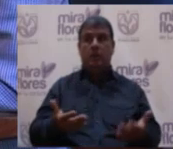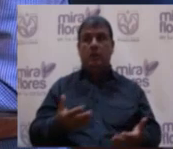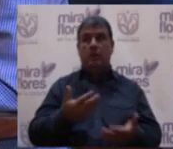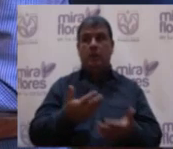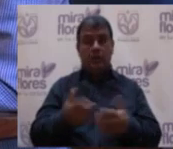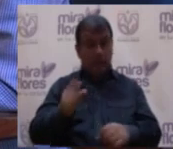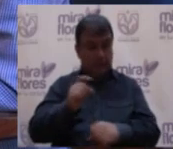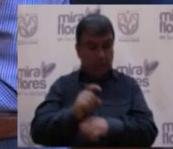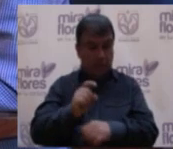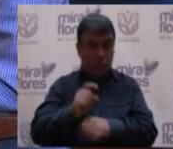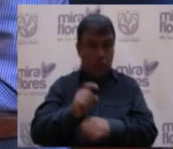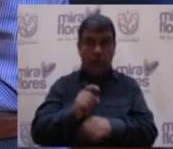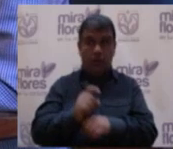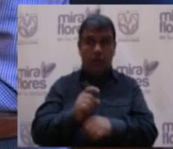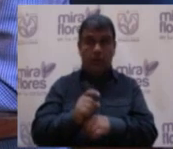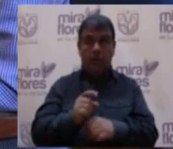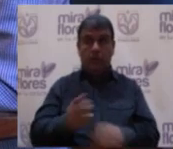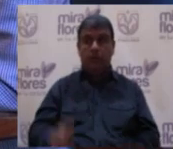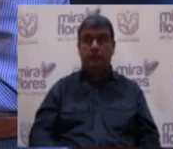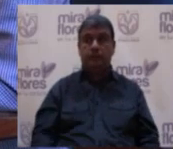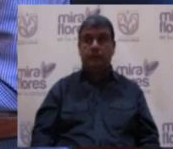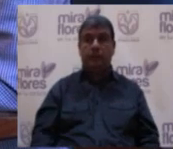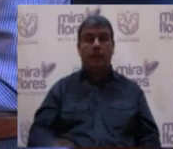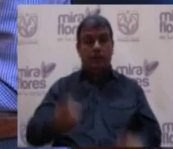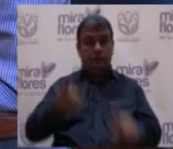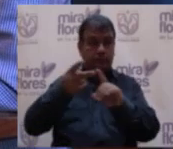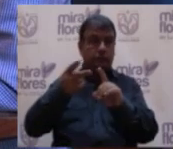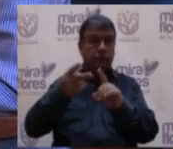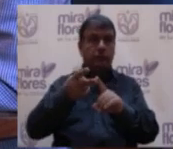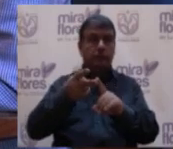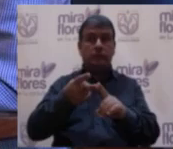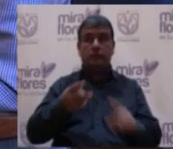principalmente hay que educar. Y segundo,